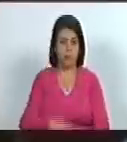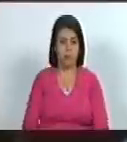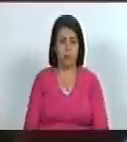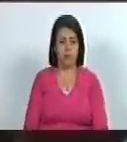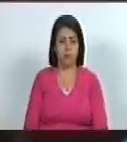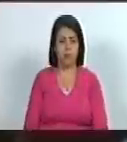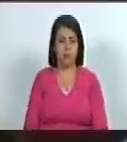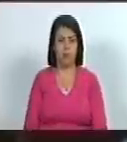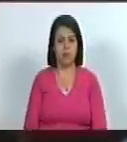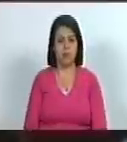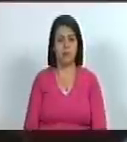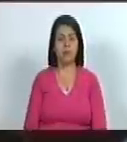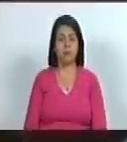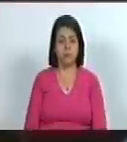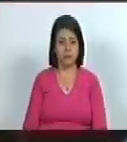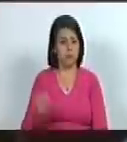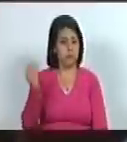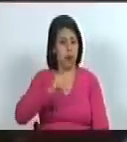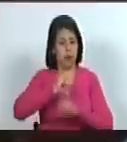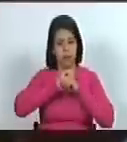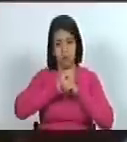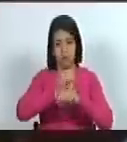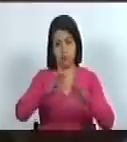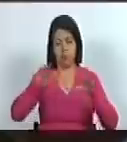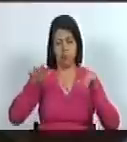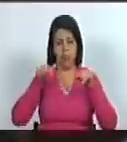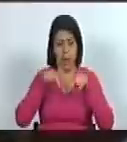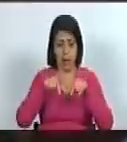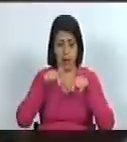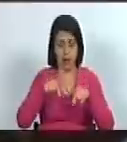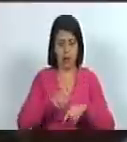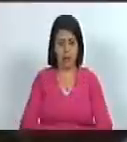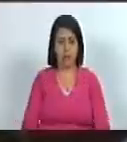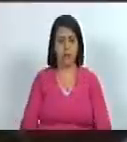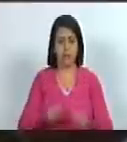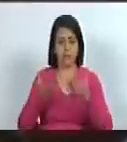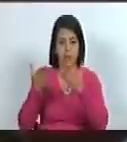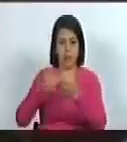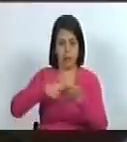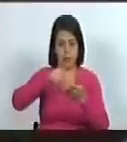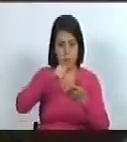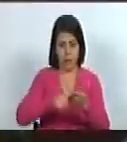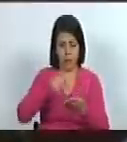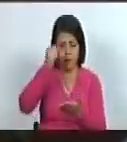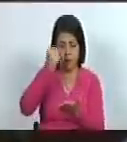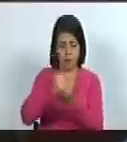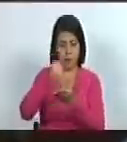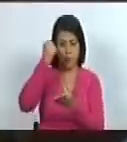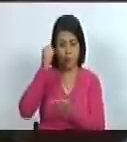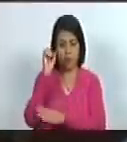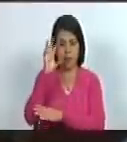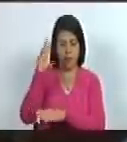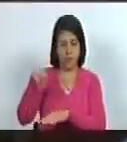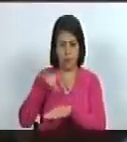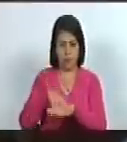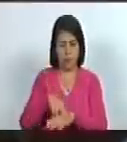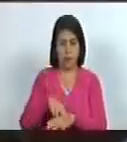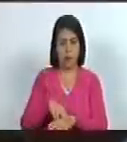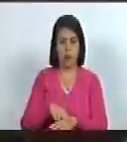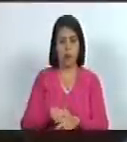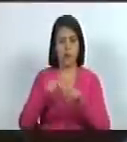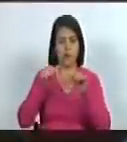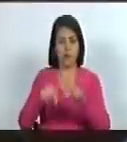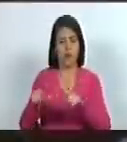Venezuela y dar máxima difusión al mismo dado firmado y sellado en el palacio federal legislativo